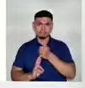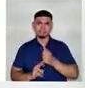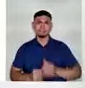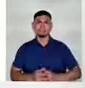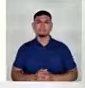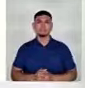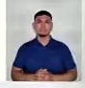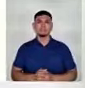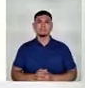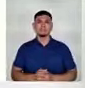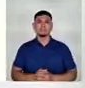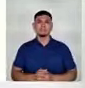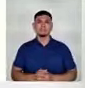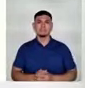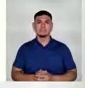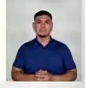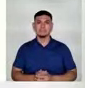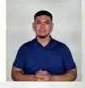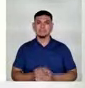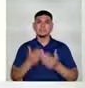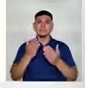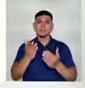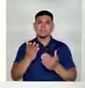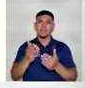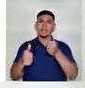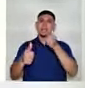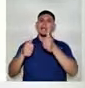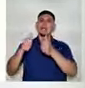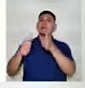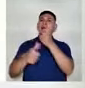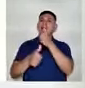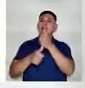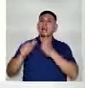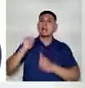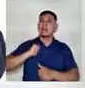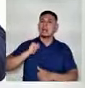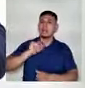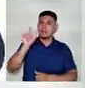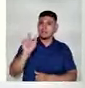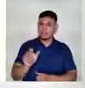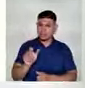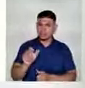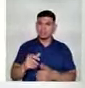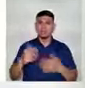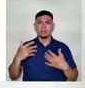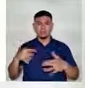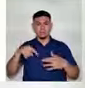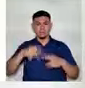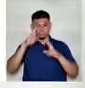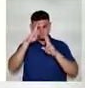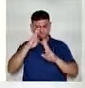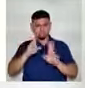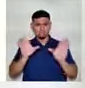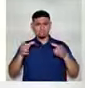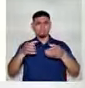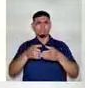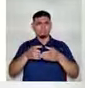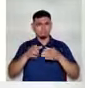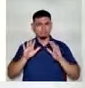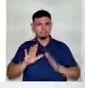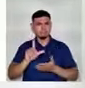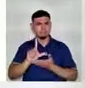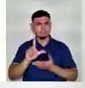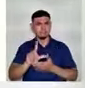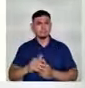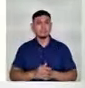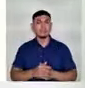señor Renzo Rayardo, teniente alcalde de este honorable Consejo Provincial. En la